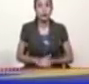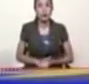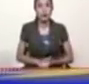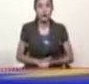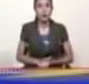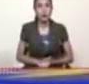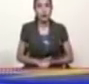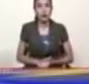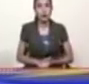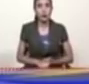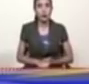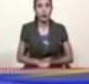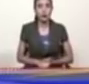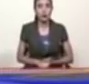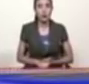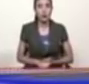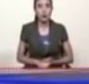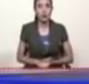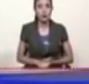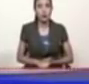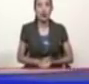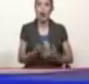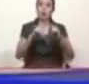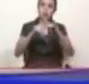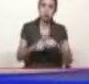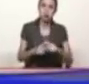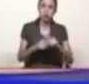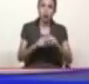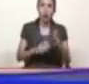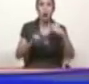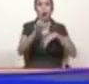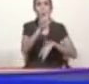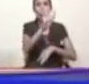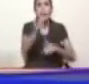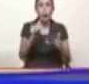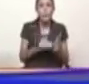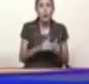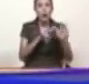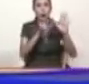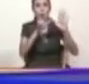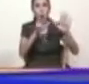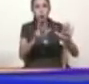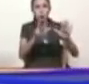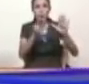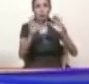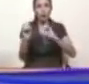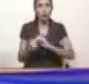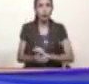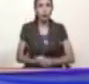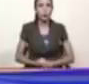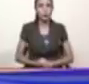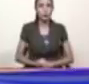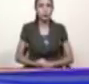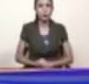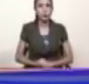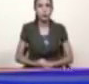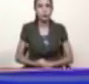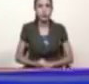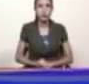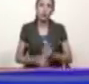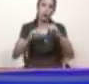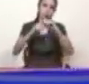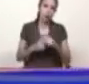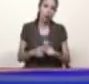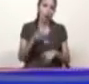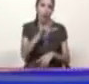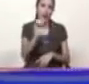el gobernador para un total de 4.800 sacos de semillas para un total del 30%